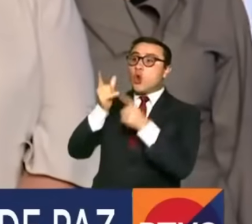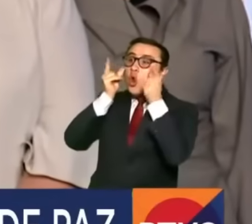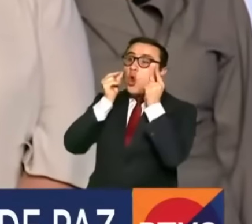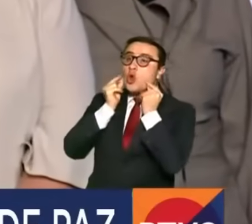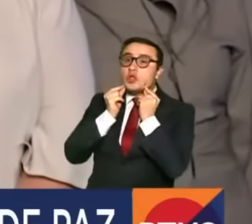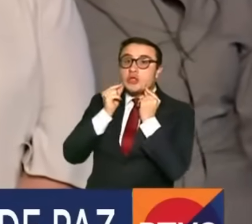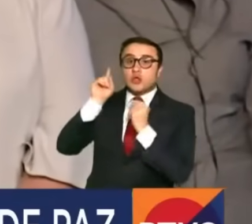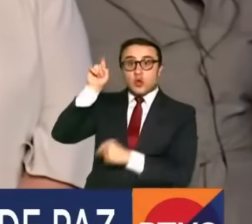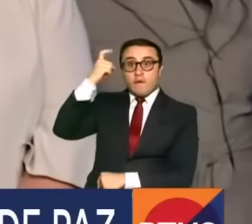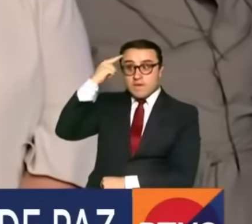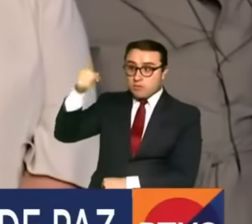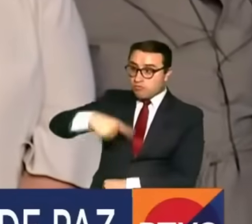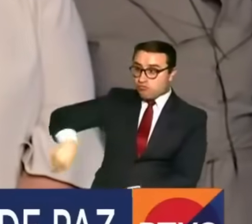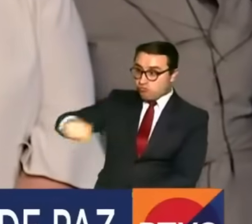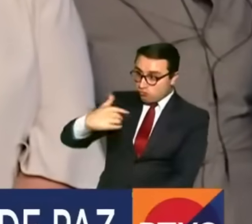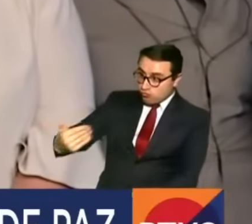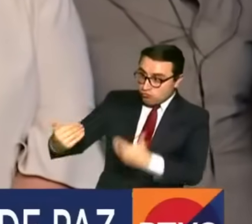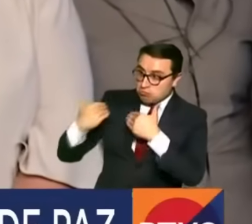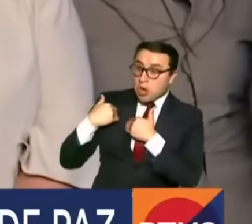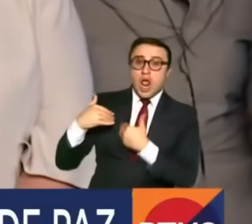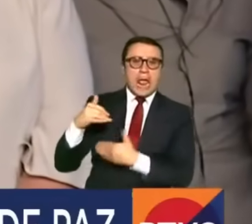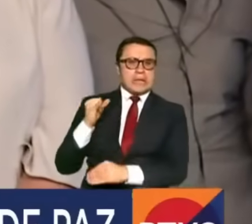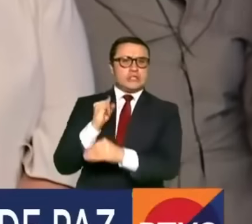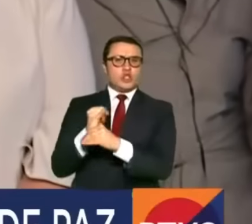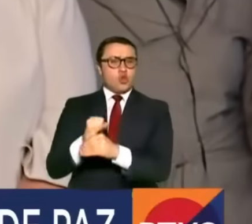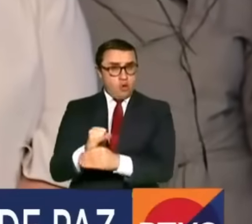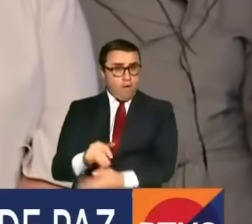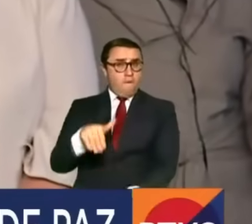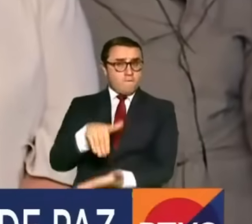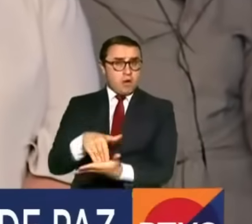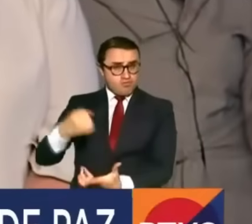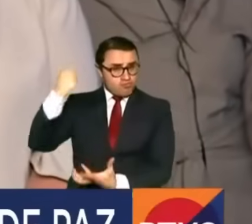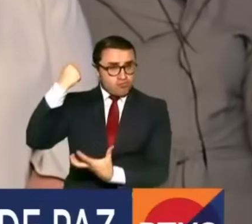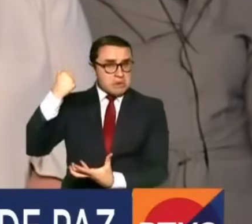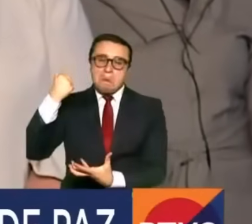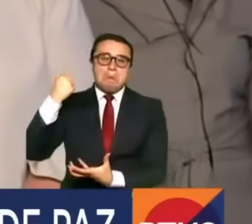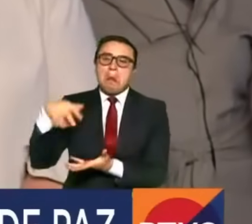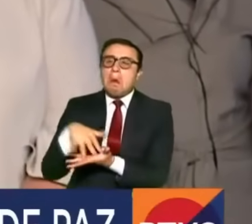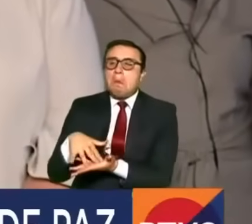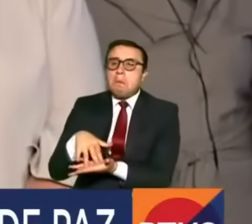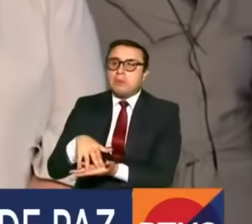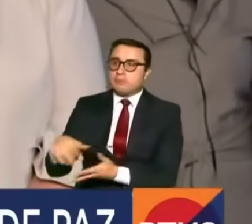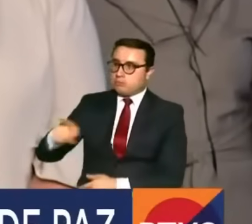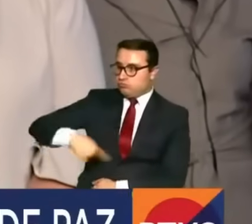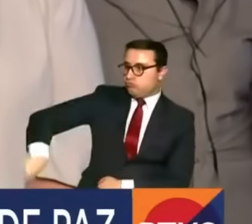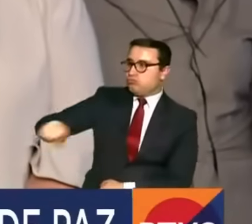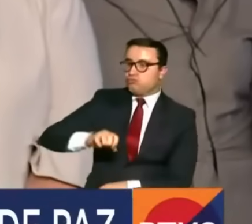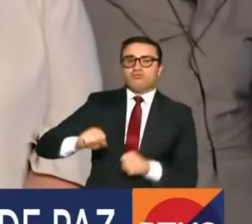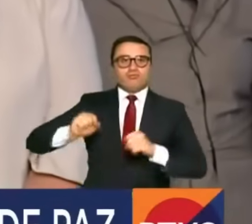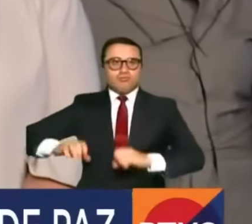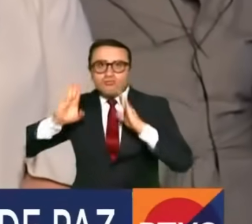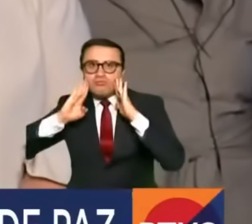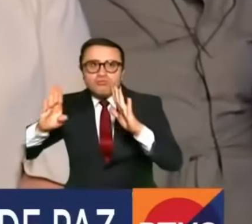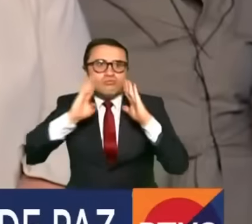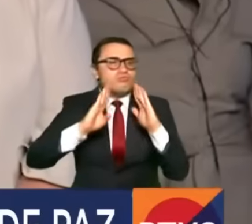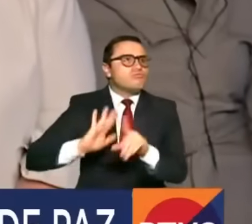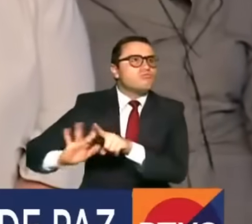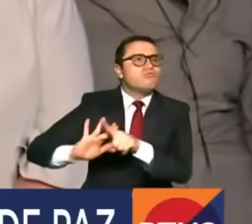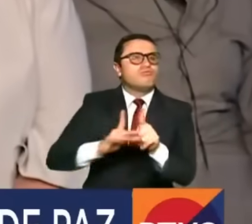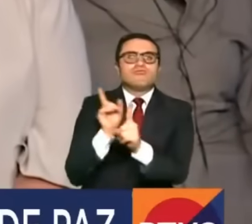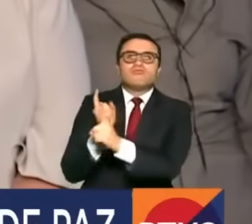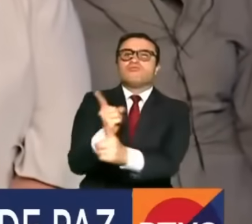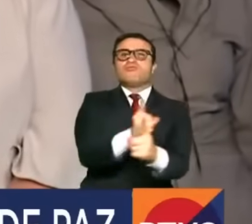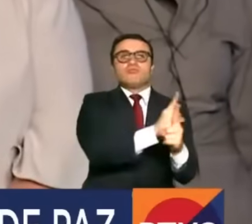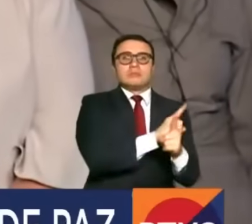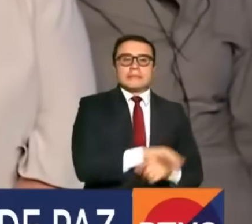Santos, pequeñas, raquíticas y sin presupuestos, las que pueden lograr que esto simplemente,